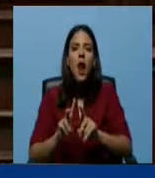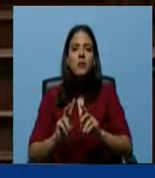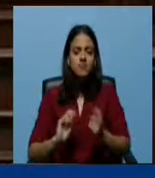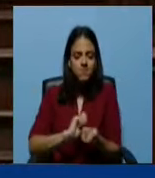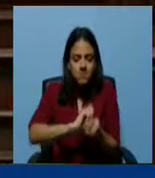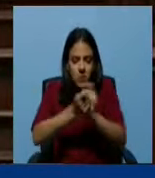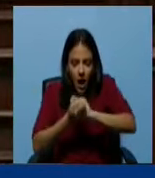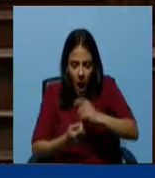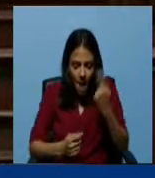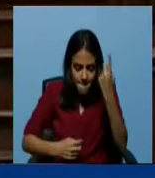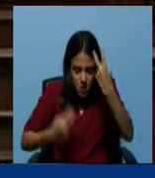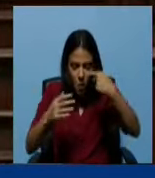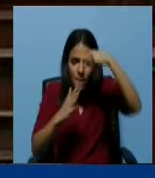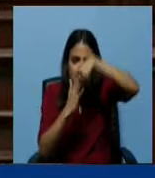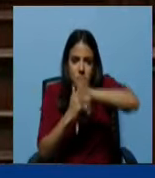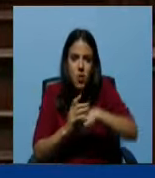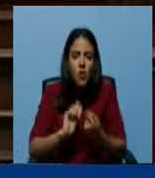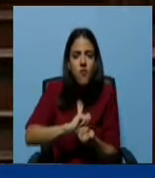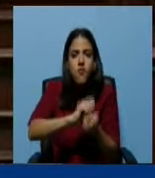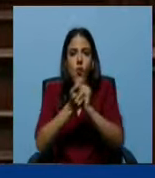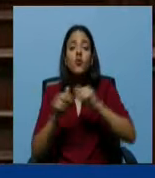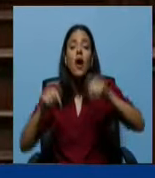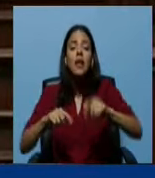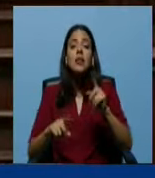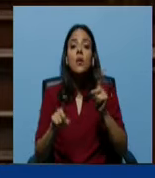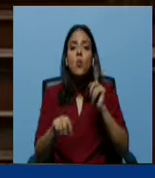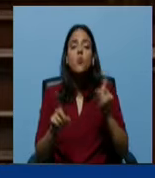Es el tiempo histórico para hacerlo.